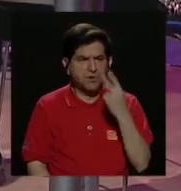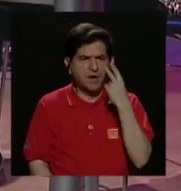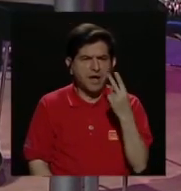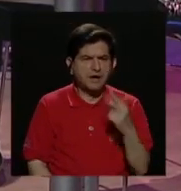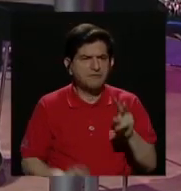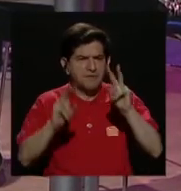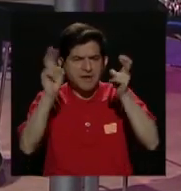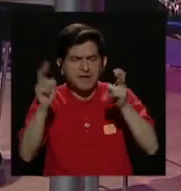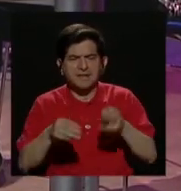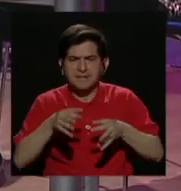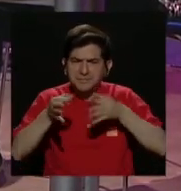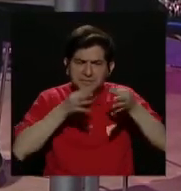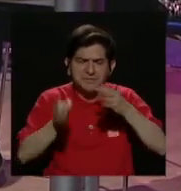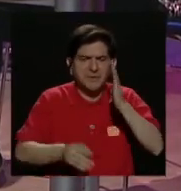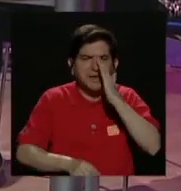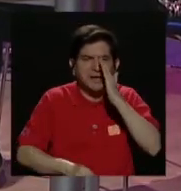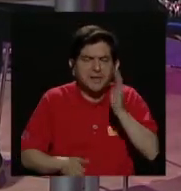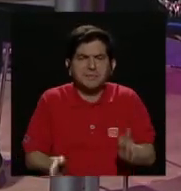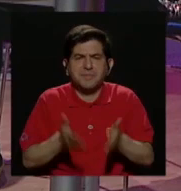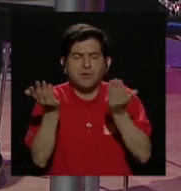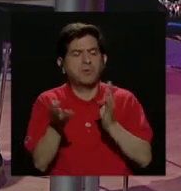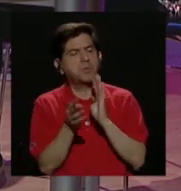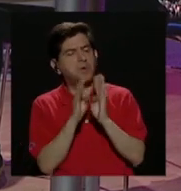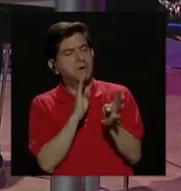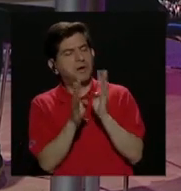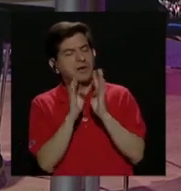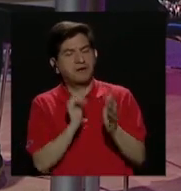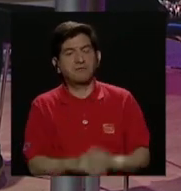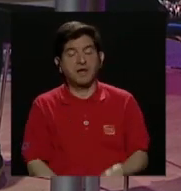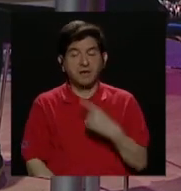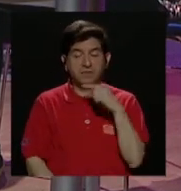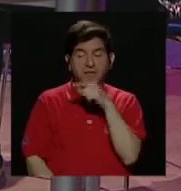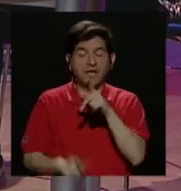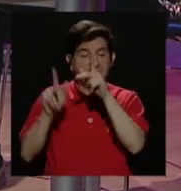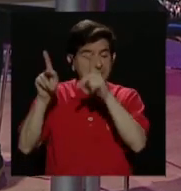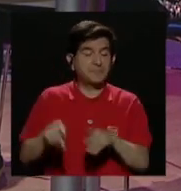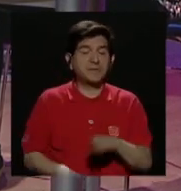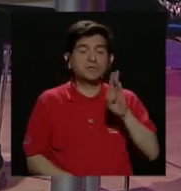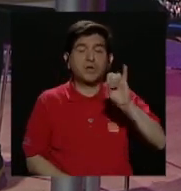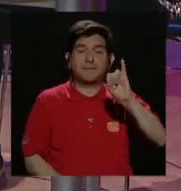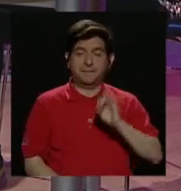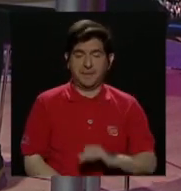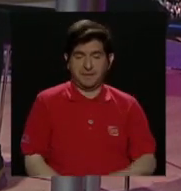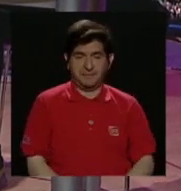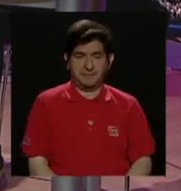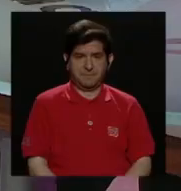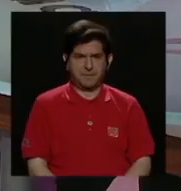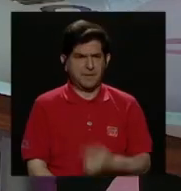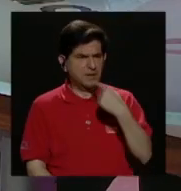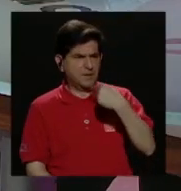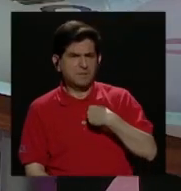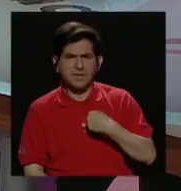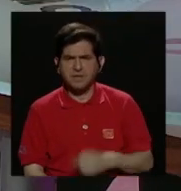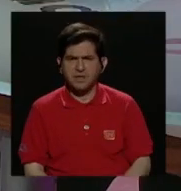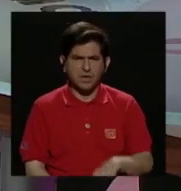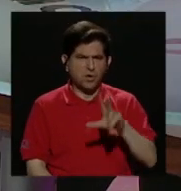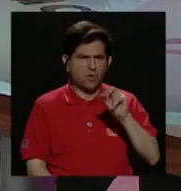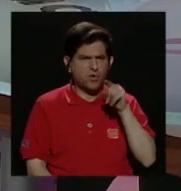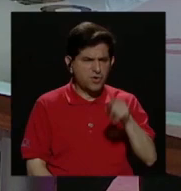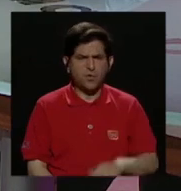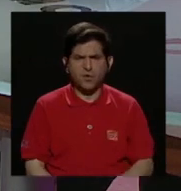este tema a mami. Entonces estamos hablando y digo yo, ay, es que fulanita es bisexual. Y lo que me dijo fue como, no, eso